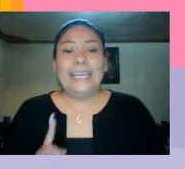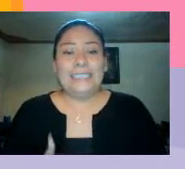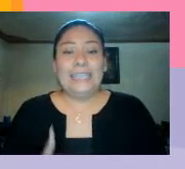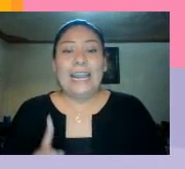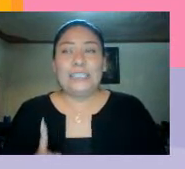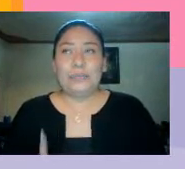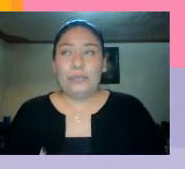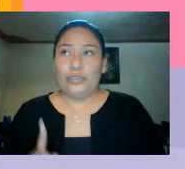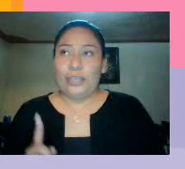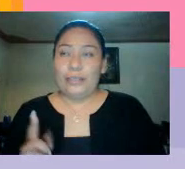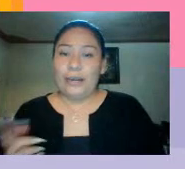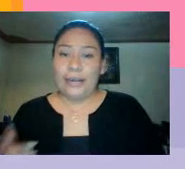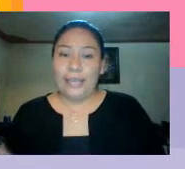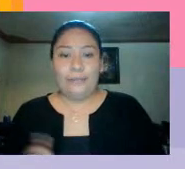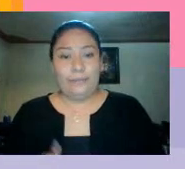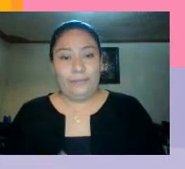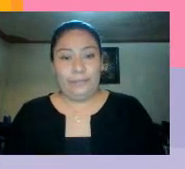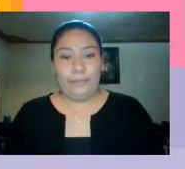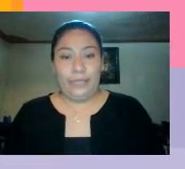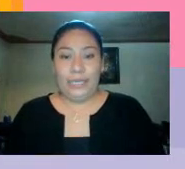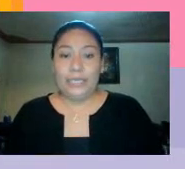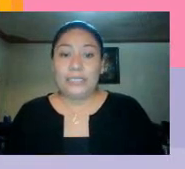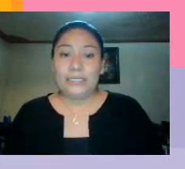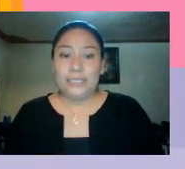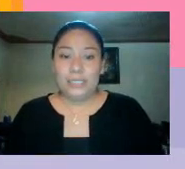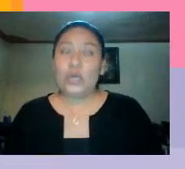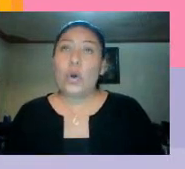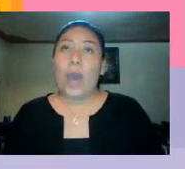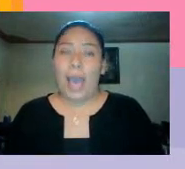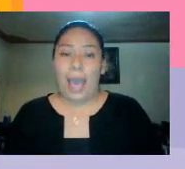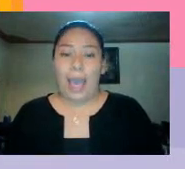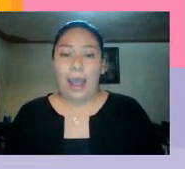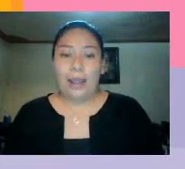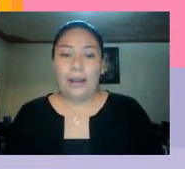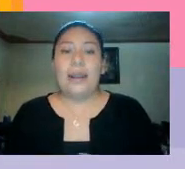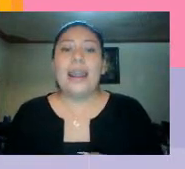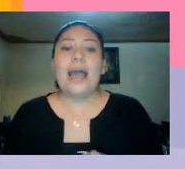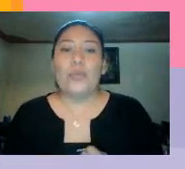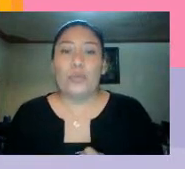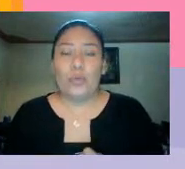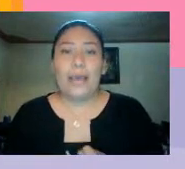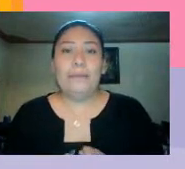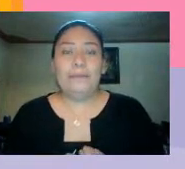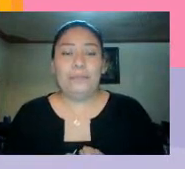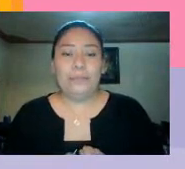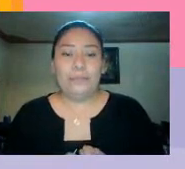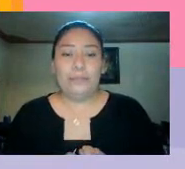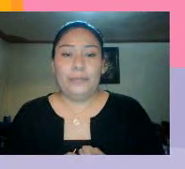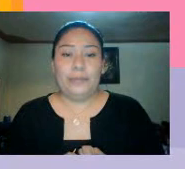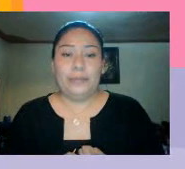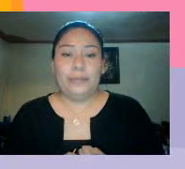¿Quién es la esposa del rey? Inciso A, la bruja.